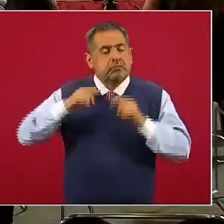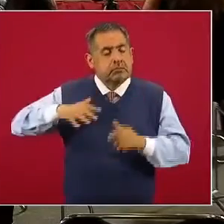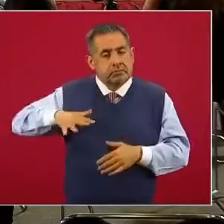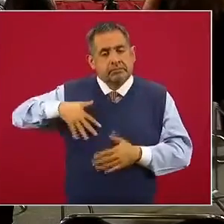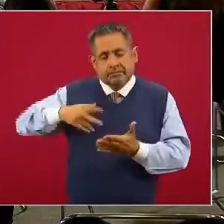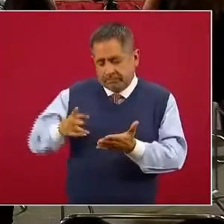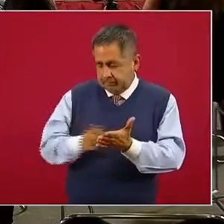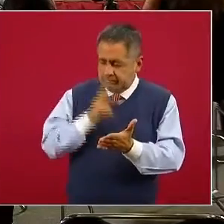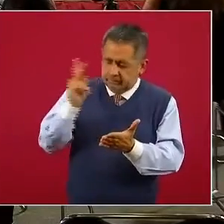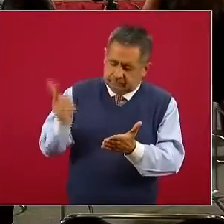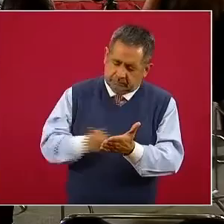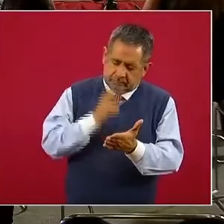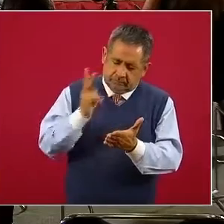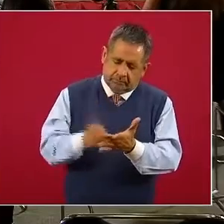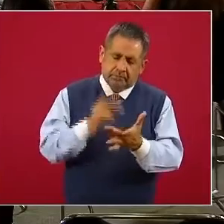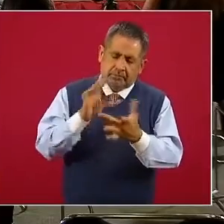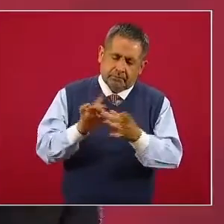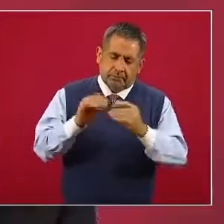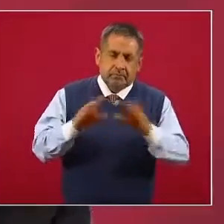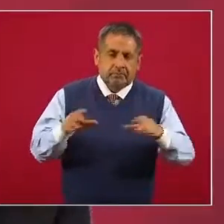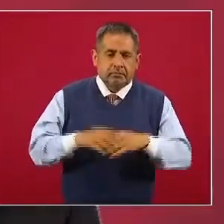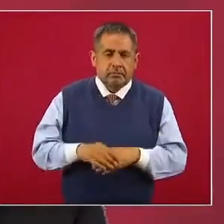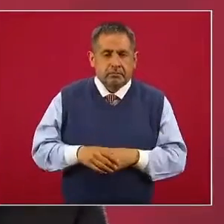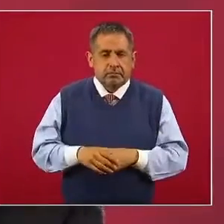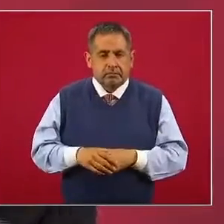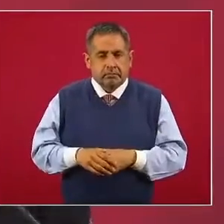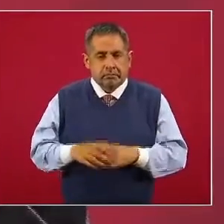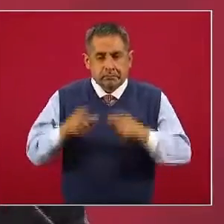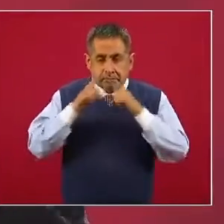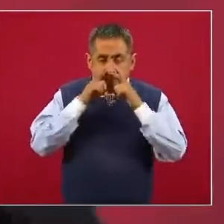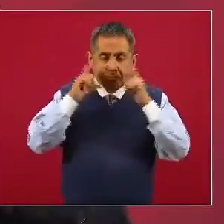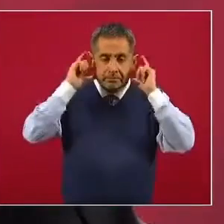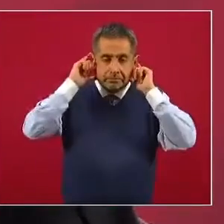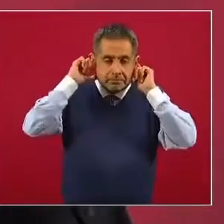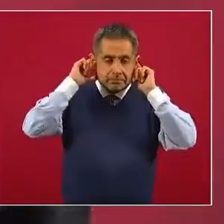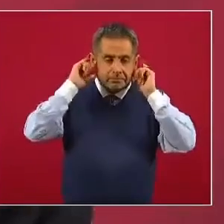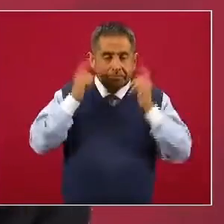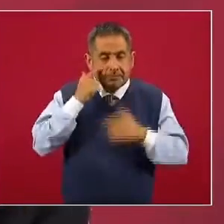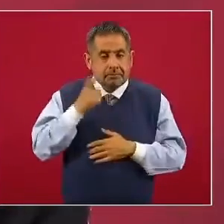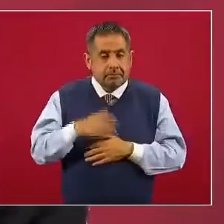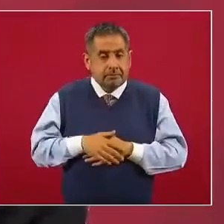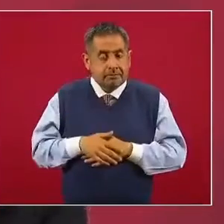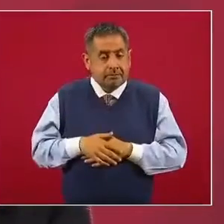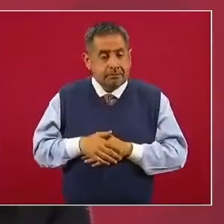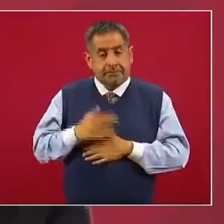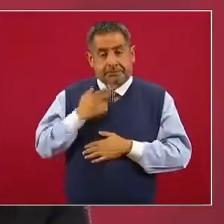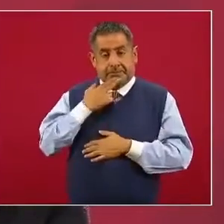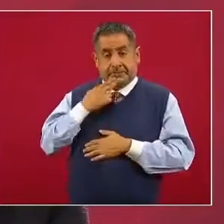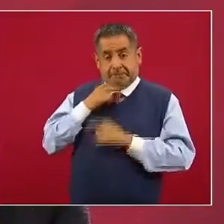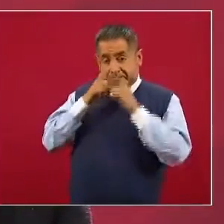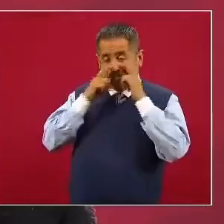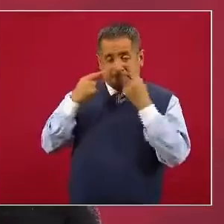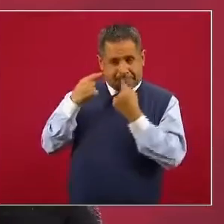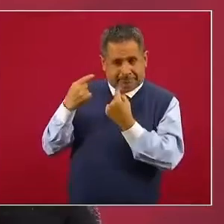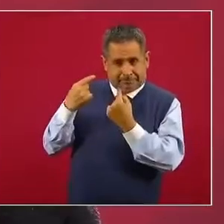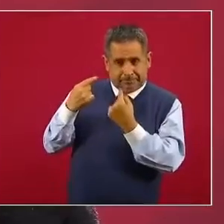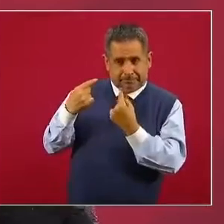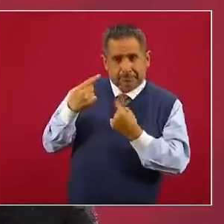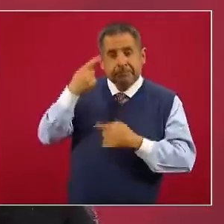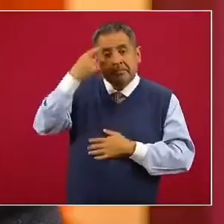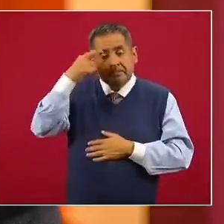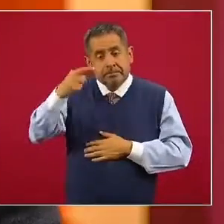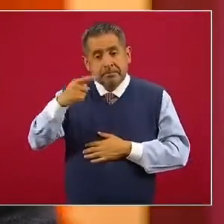dicho en innumerables ocasiones, me lo voy a poner mientras lo digo, el uso del cubrebocas es un